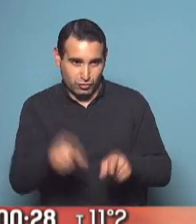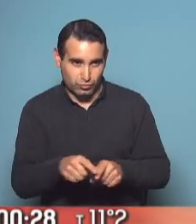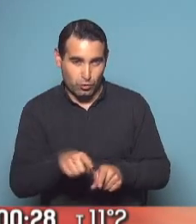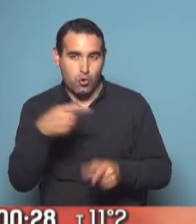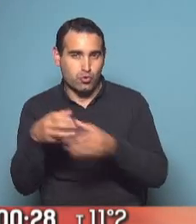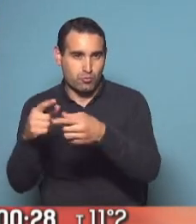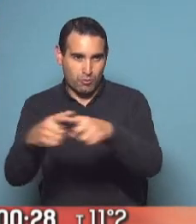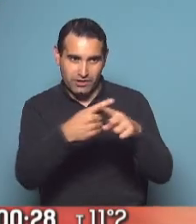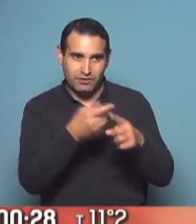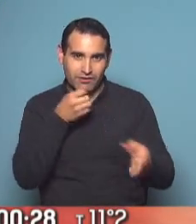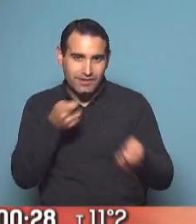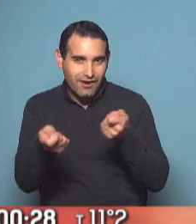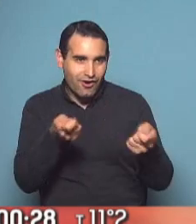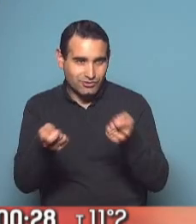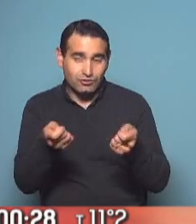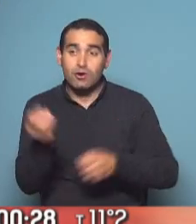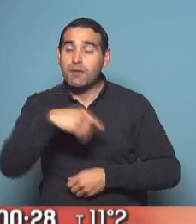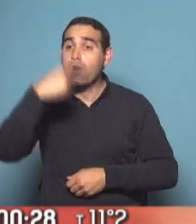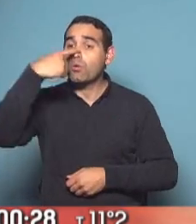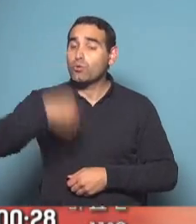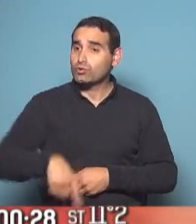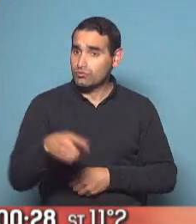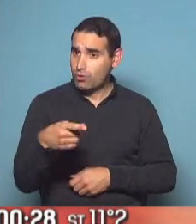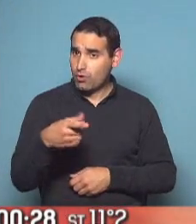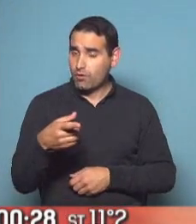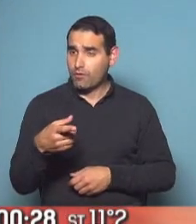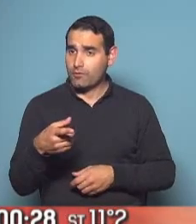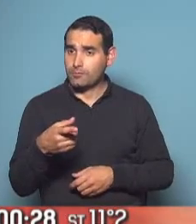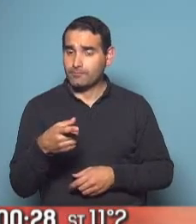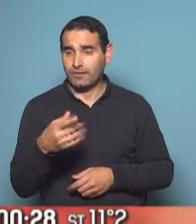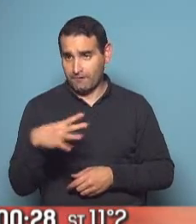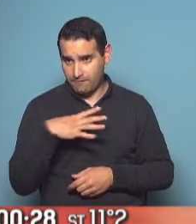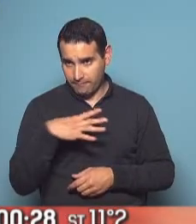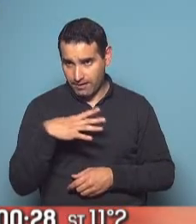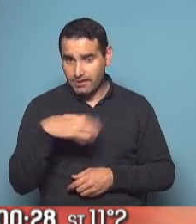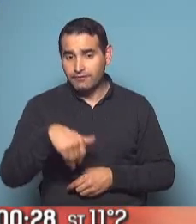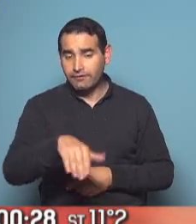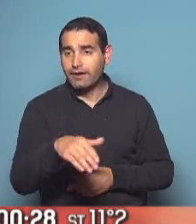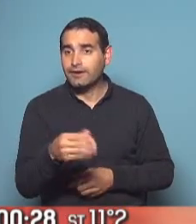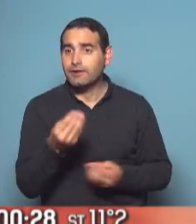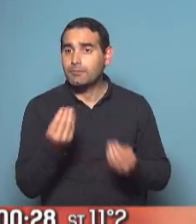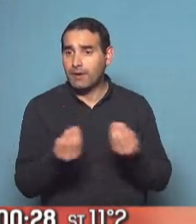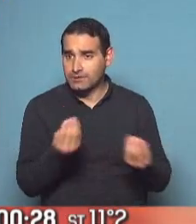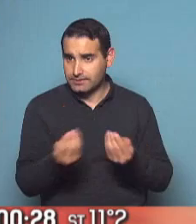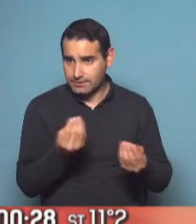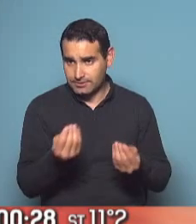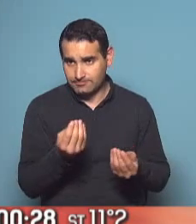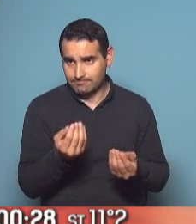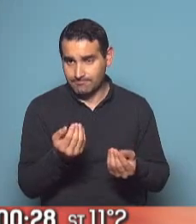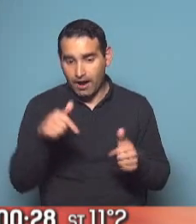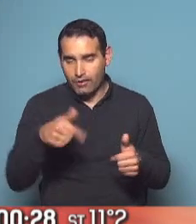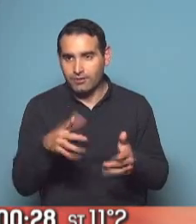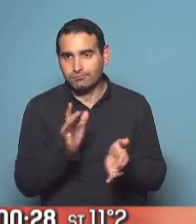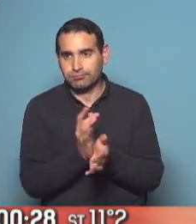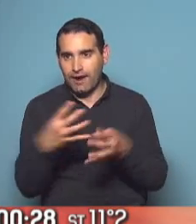último está el frente externo en el sentido de todavía no se sabe qué es lo que va a suceder en esta